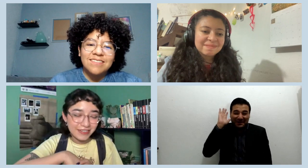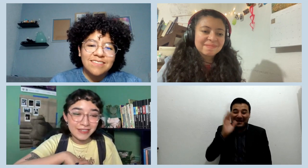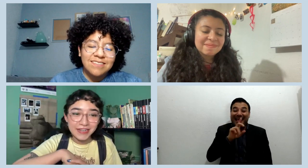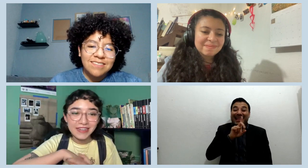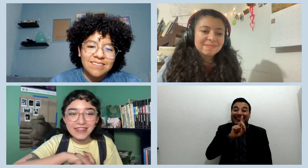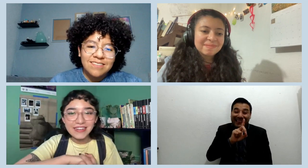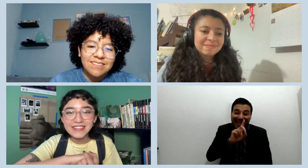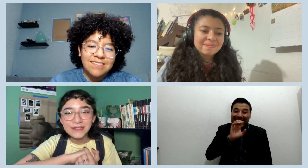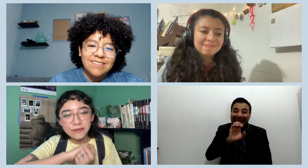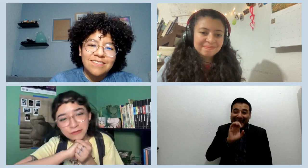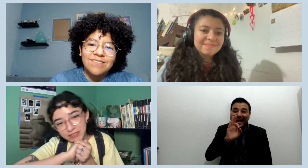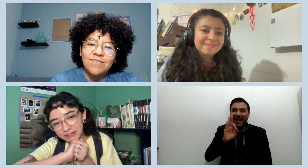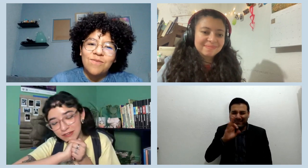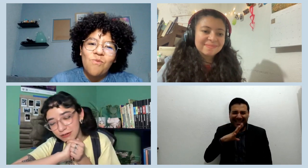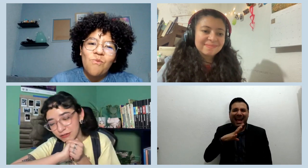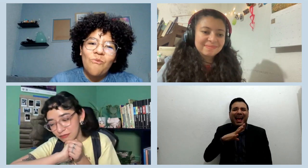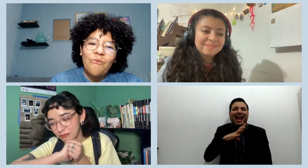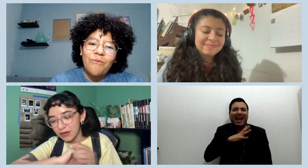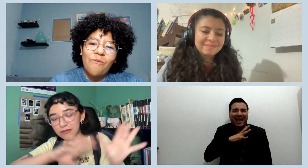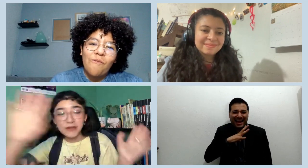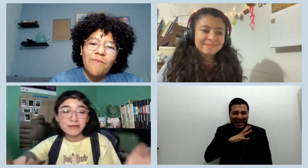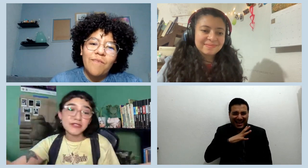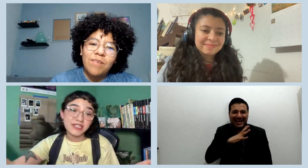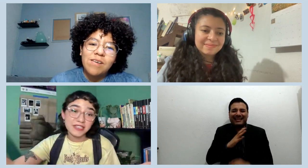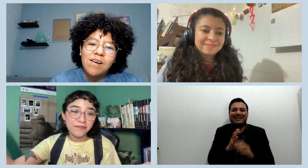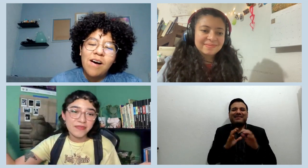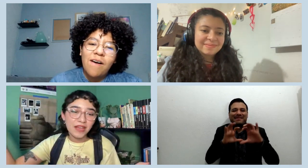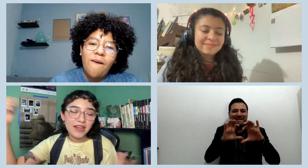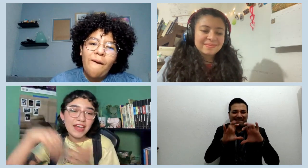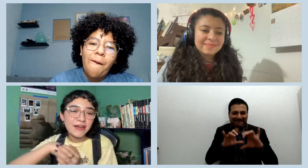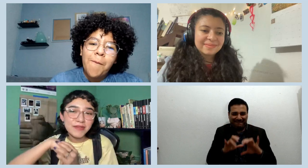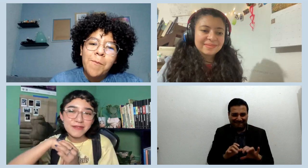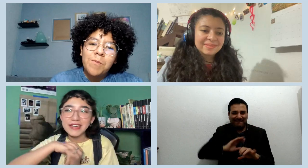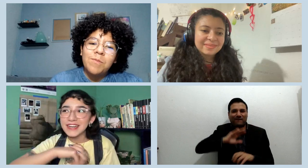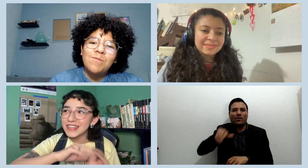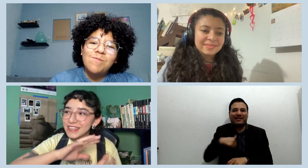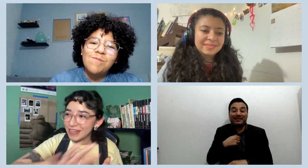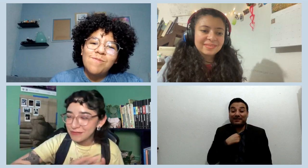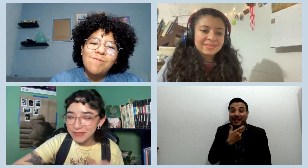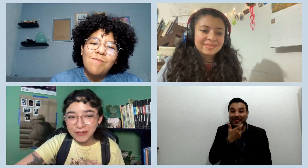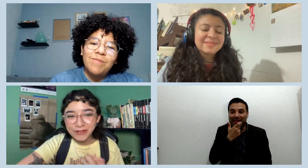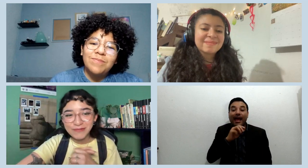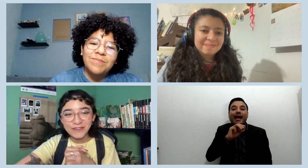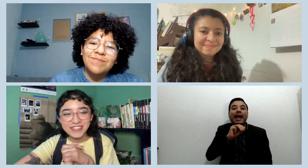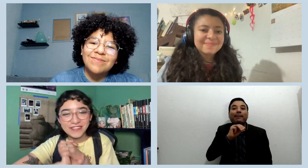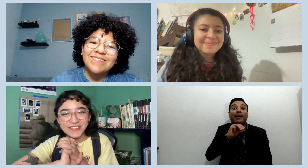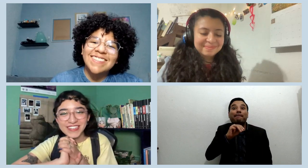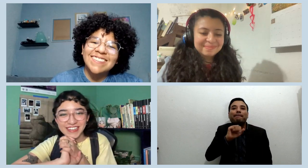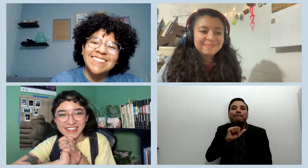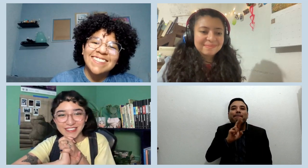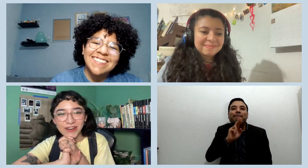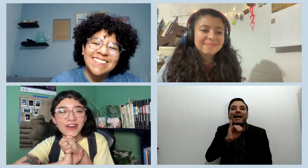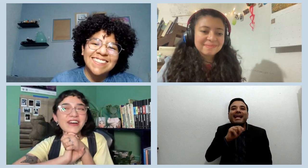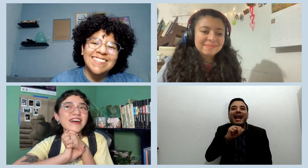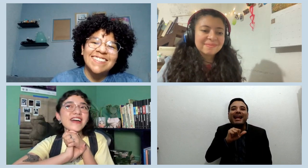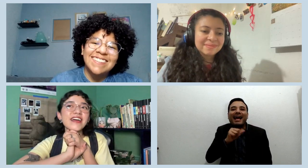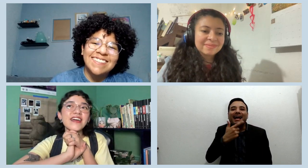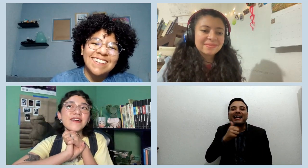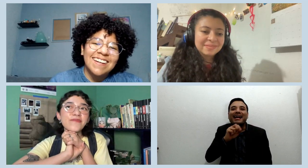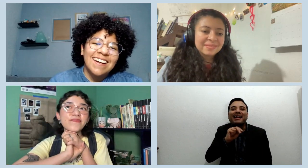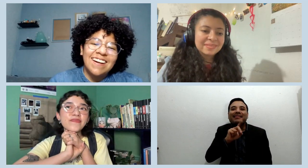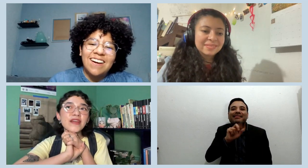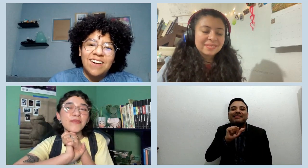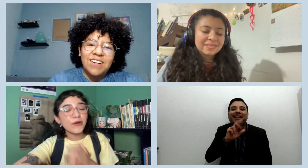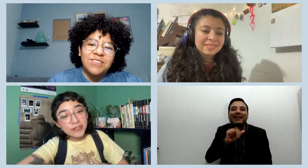debe de estar ese ese documento en el Word pero a mí me di mucha risa m de Mariana Gándara me acuerdo perfectamente de eso